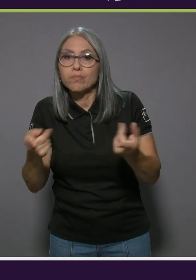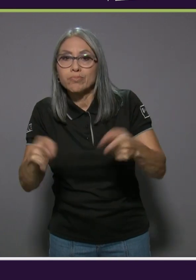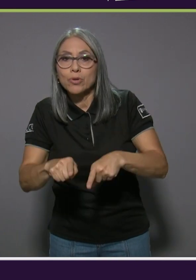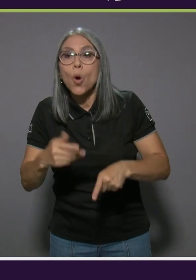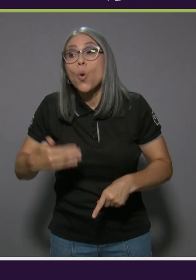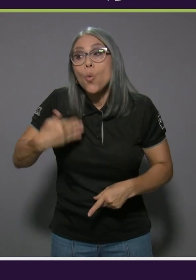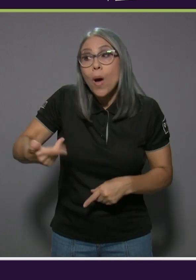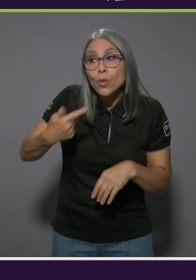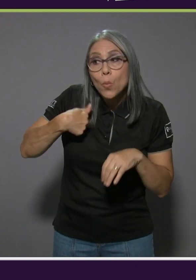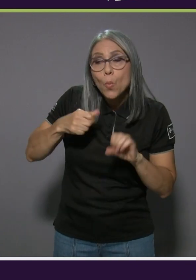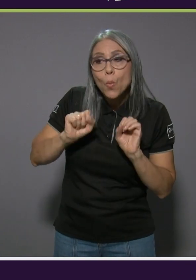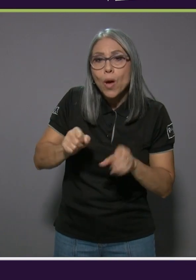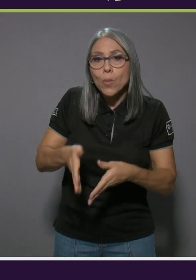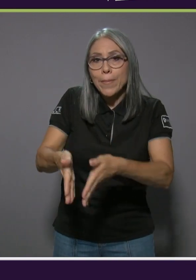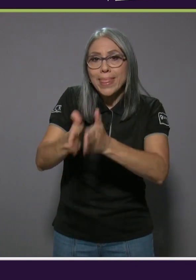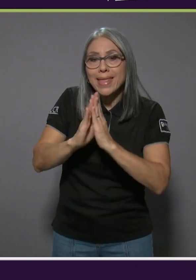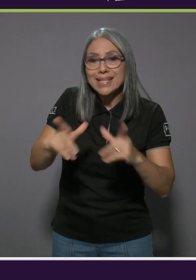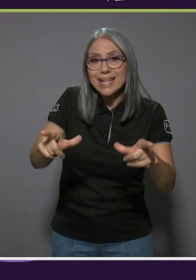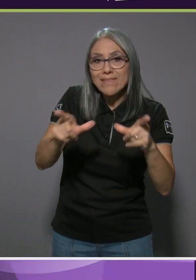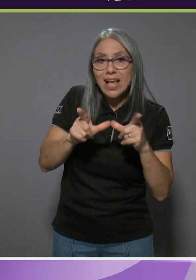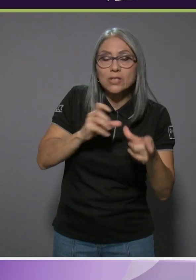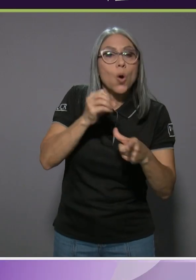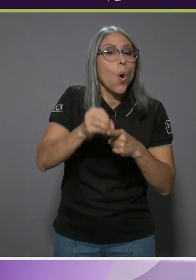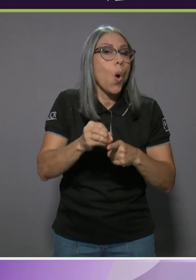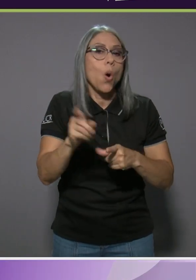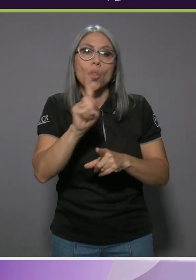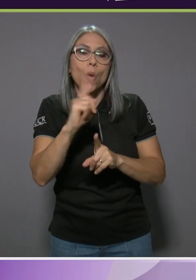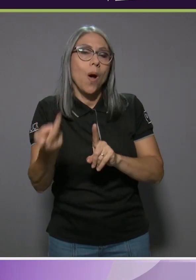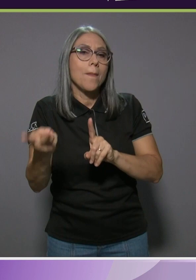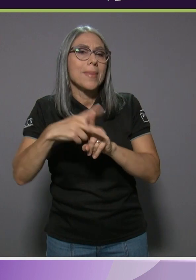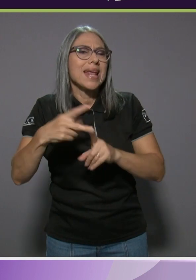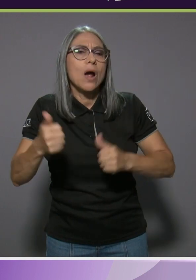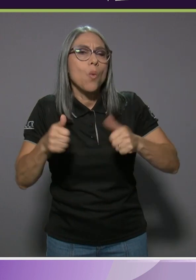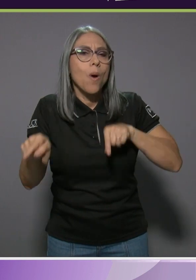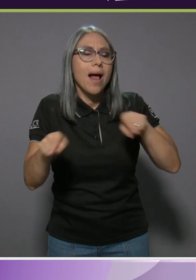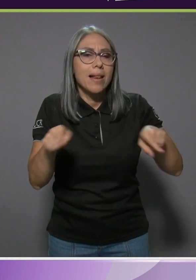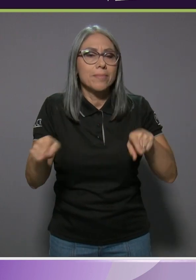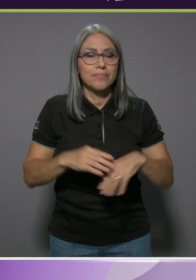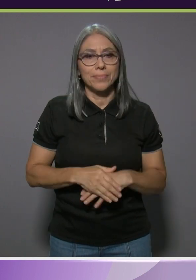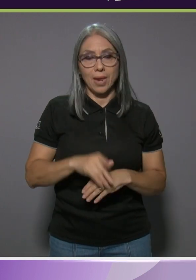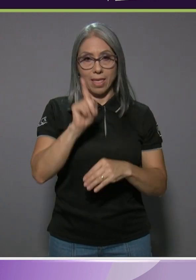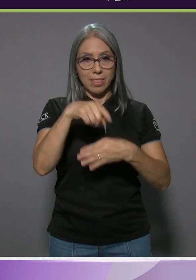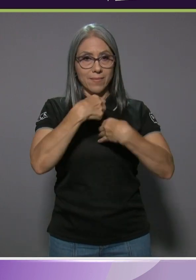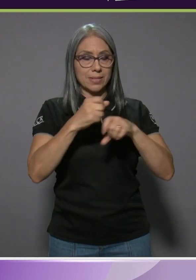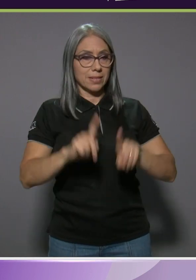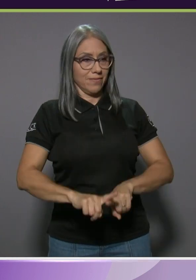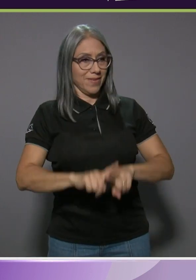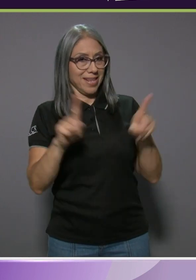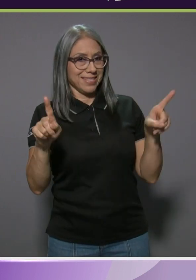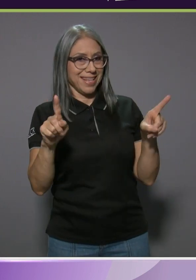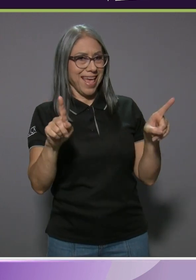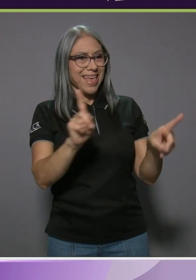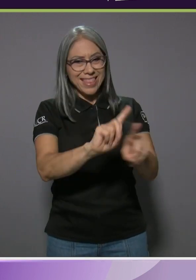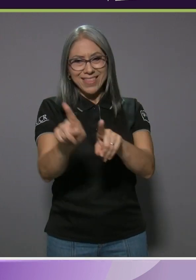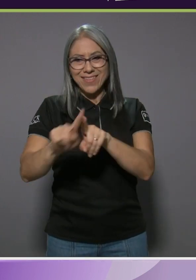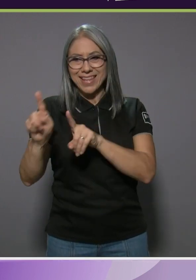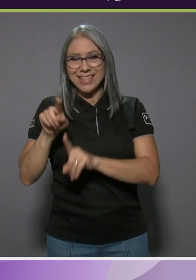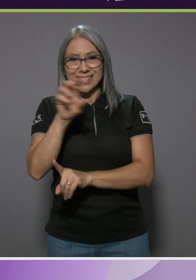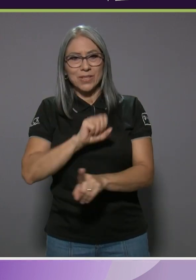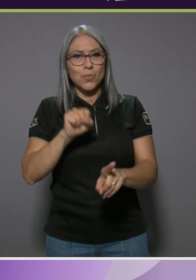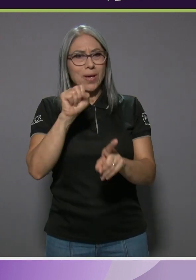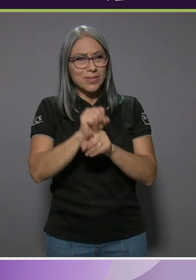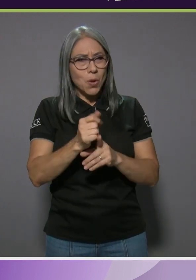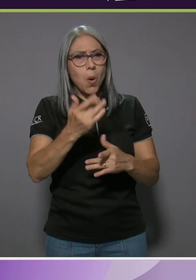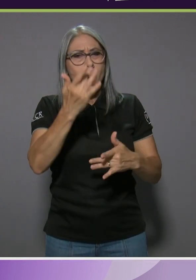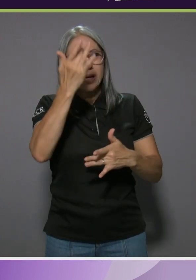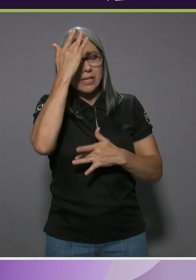cuándo no aplica. Ok, hay que diferenciar un poquito porque estas patologías son como muy frecuentes ahorita en